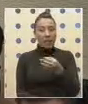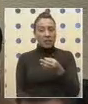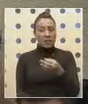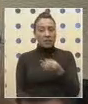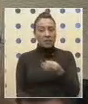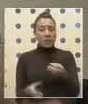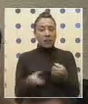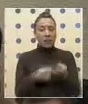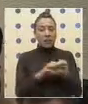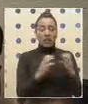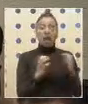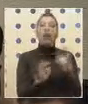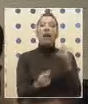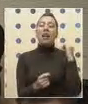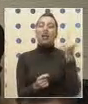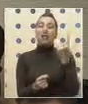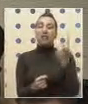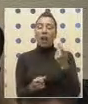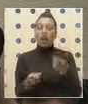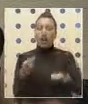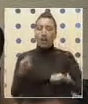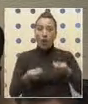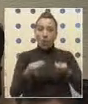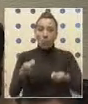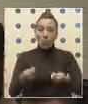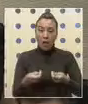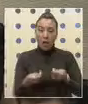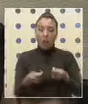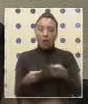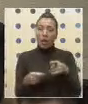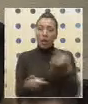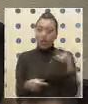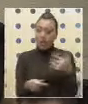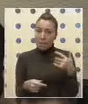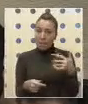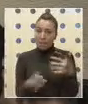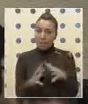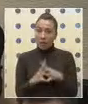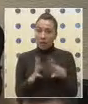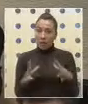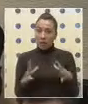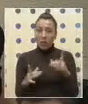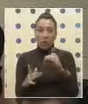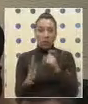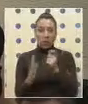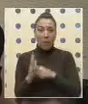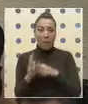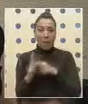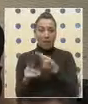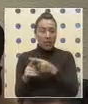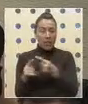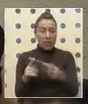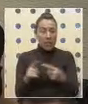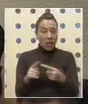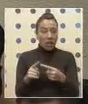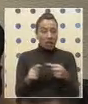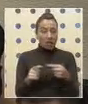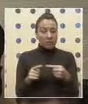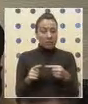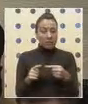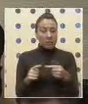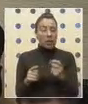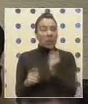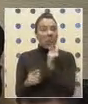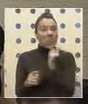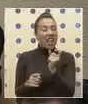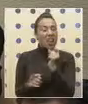Corporación Nacional de Consumidores y Usuarios, que ha tenido una relevancia muy grande en los últimos meses por distintos casos de